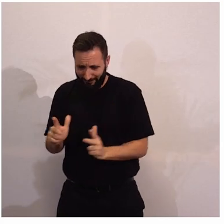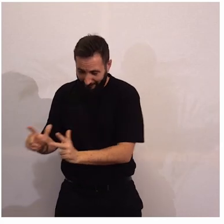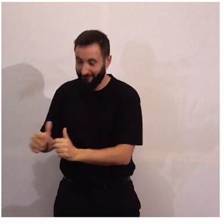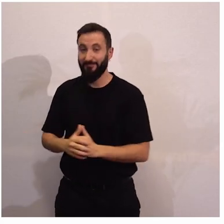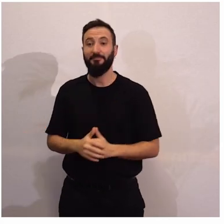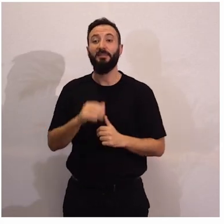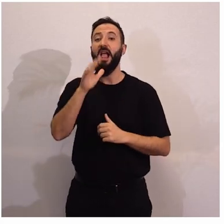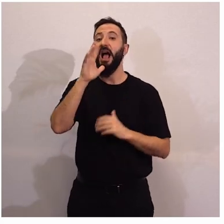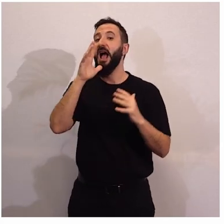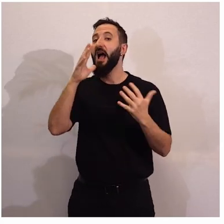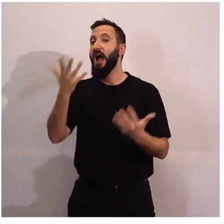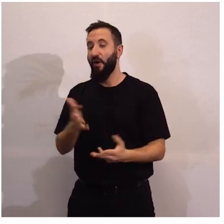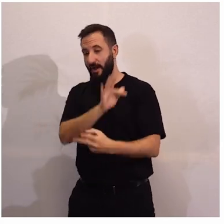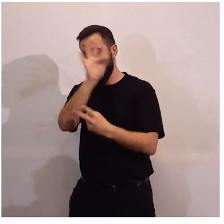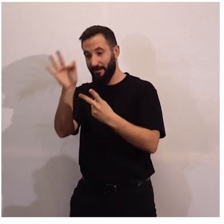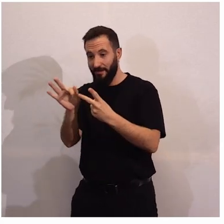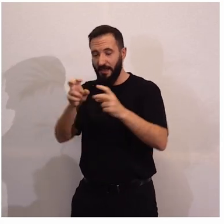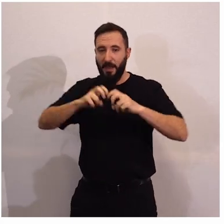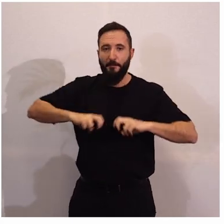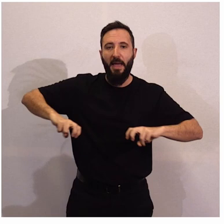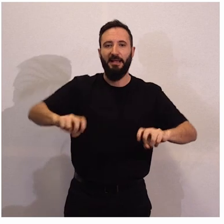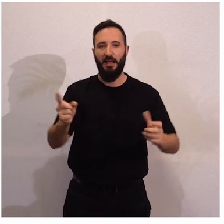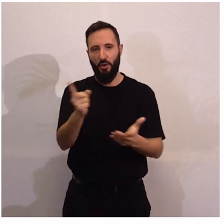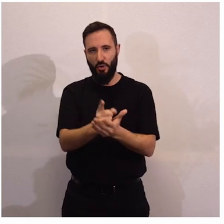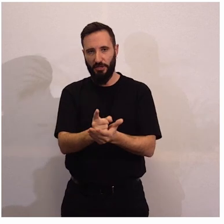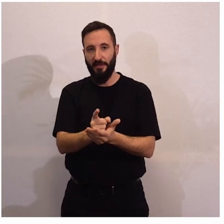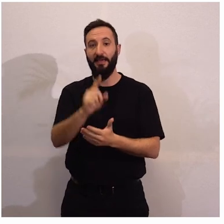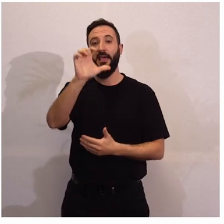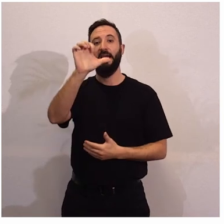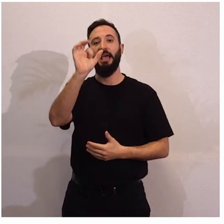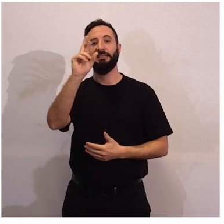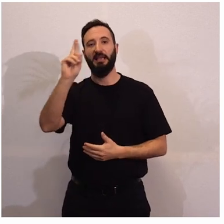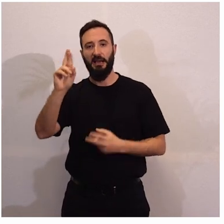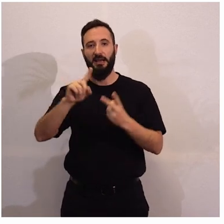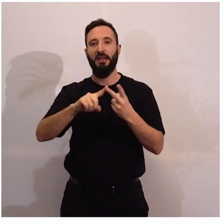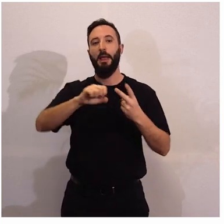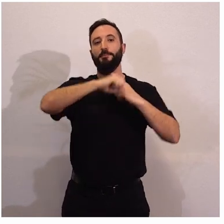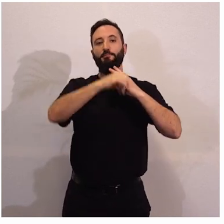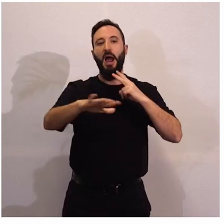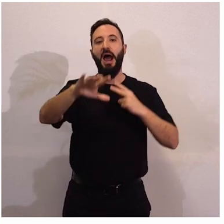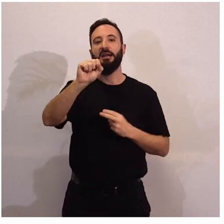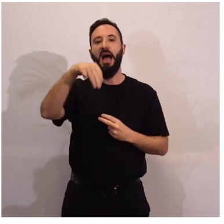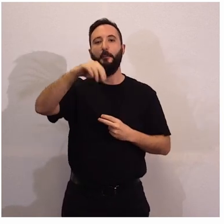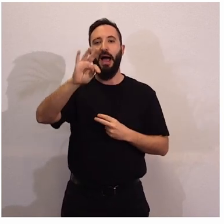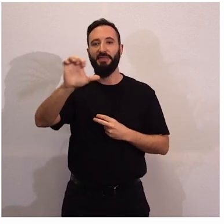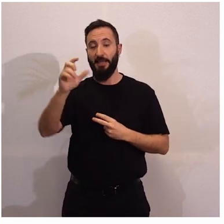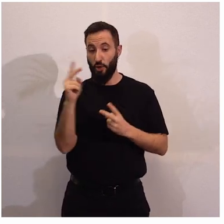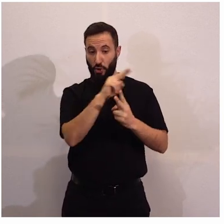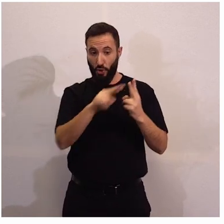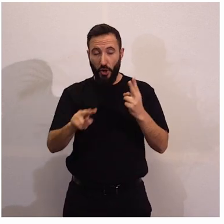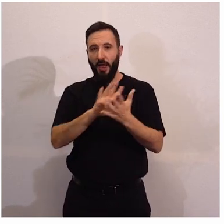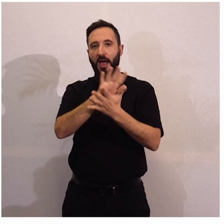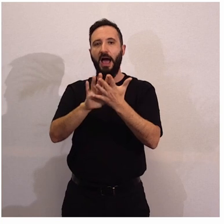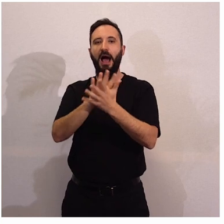Ahora vamos a dar paso a una nueva mesa en la que Esther Punzano y Marma Amate nos van a hablar